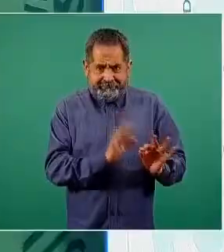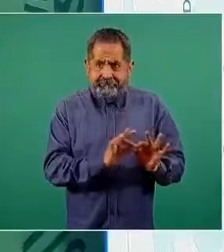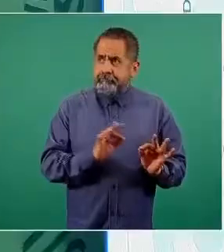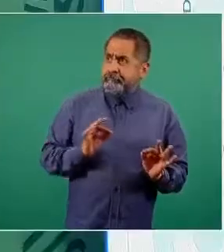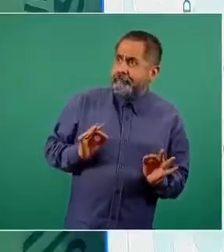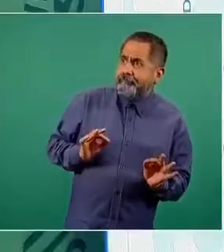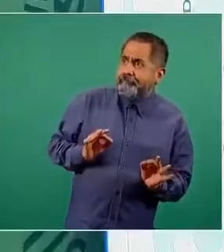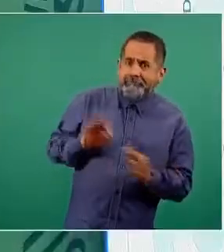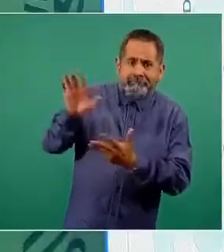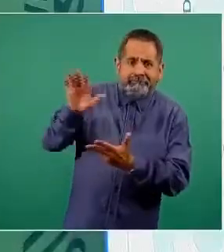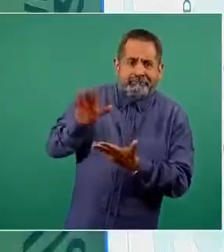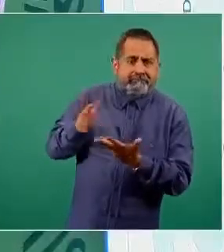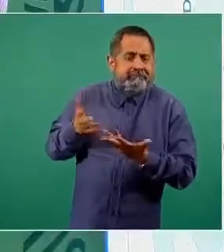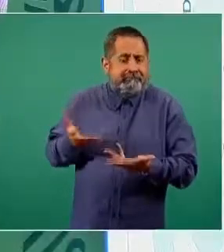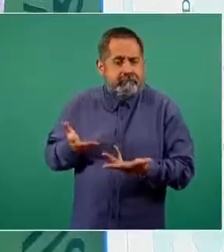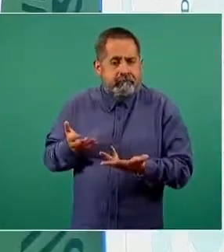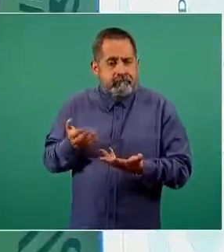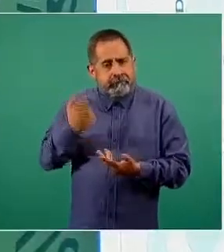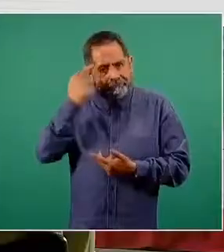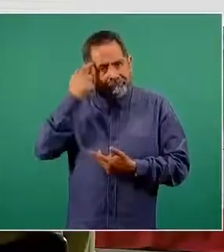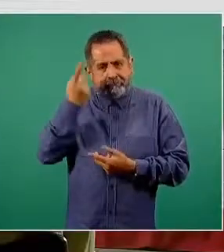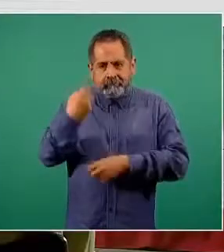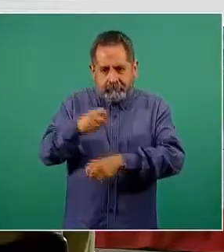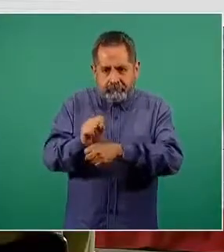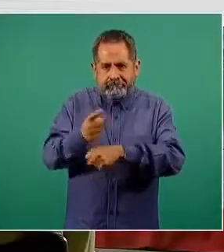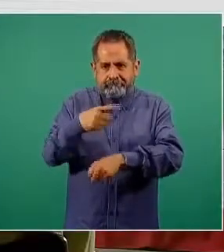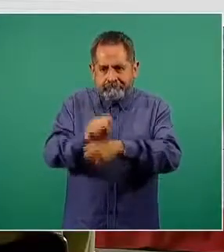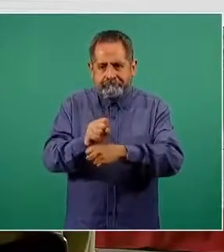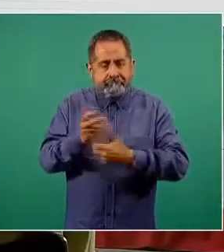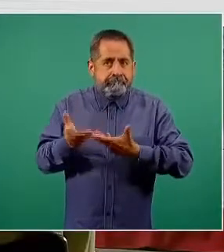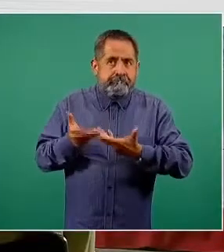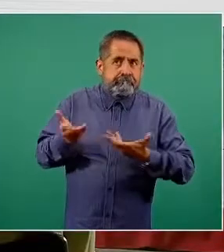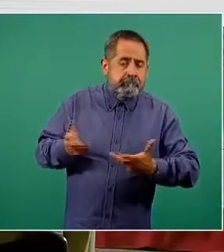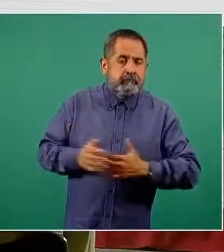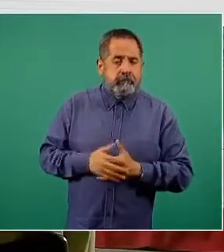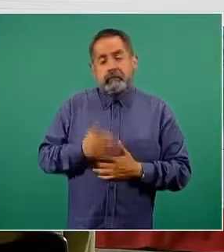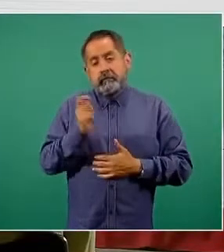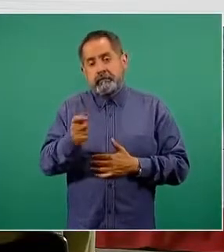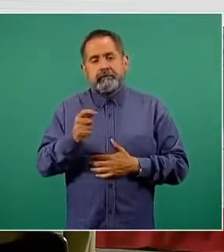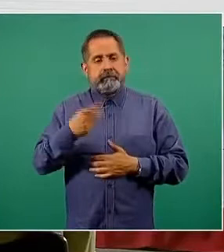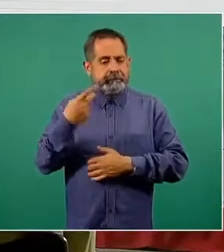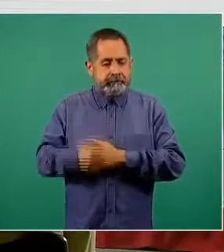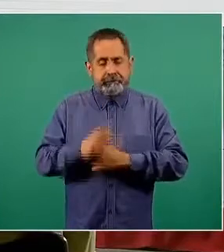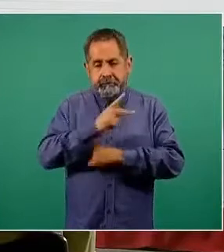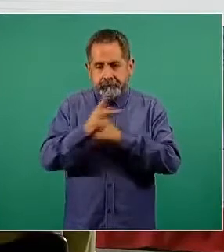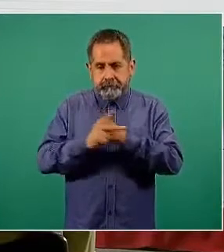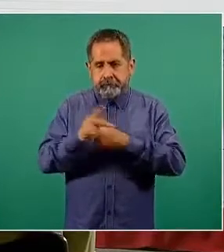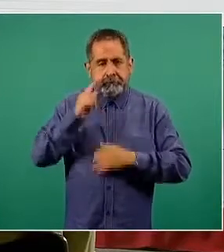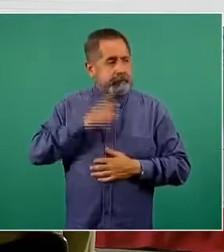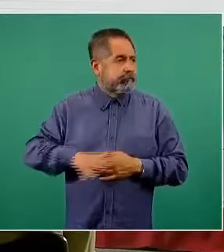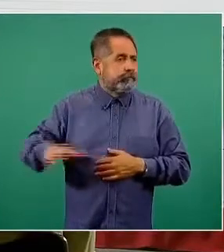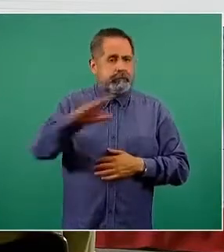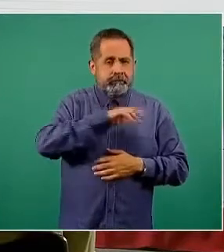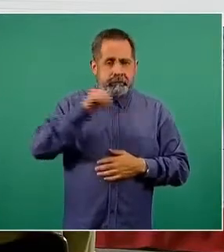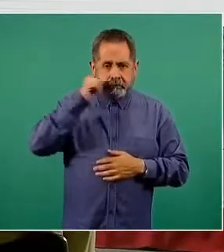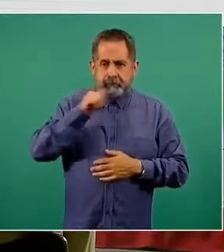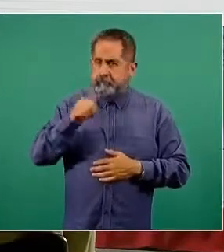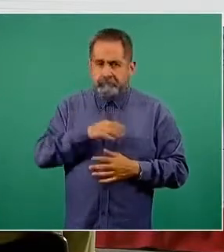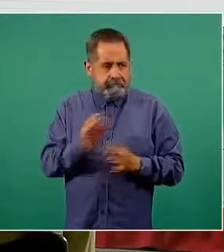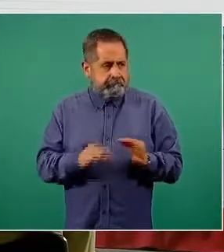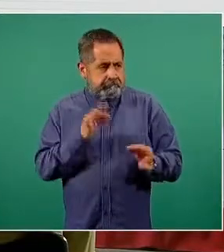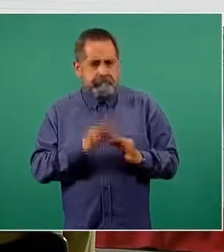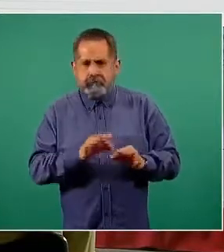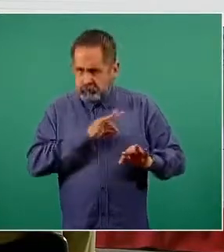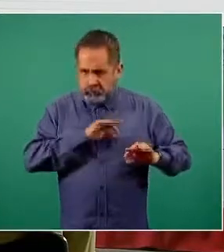con la vacunación. Esto hay que tenerlo muy claro, porque en el país en todo momento estamos en posibilidades